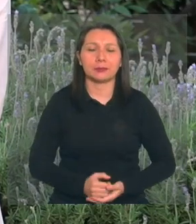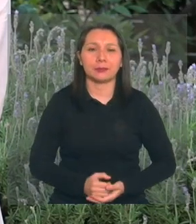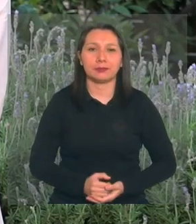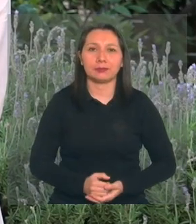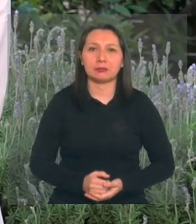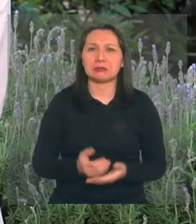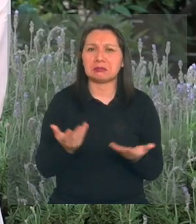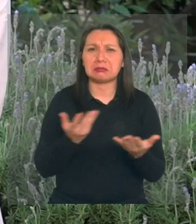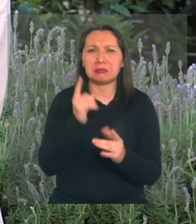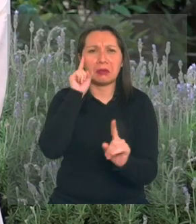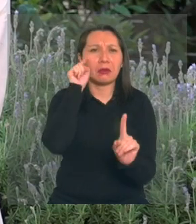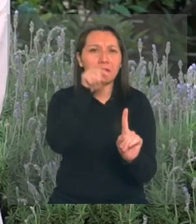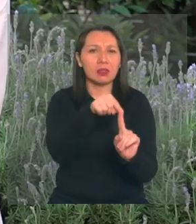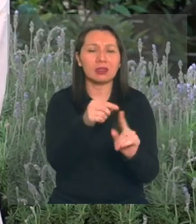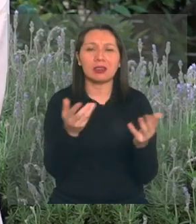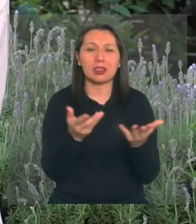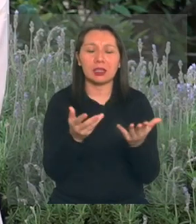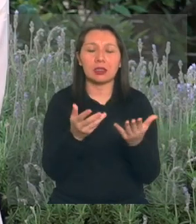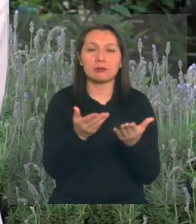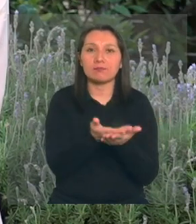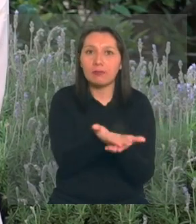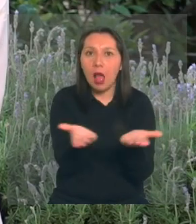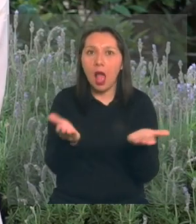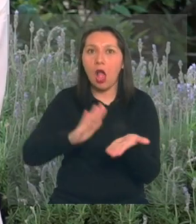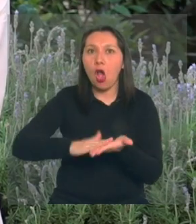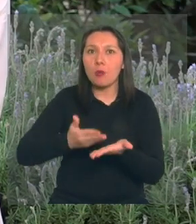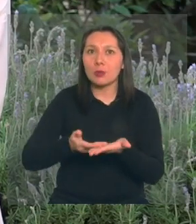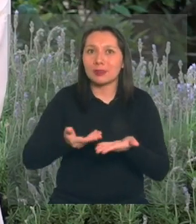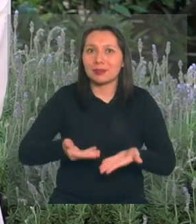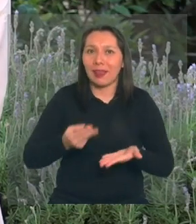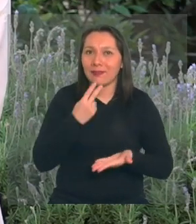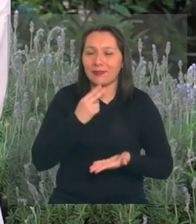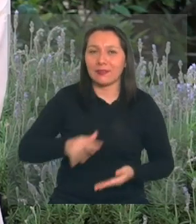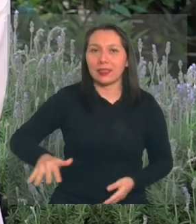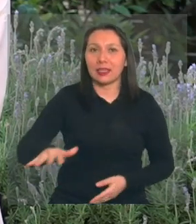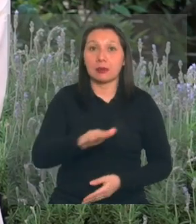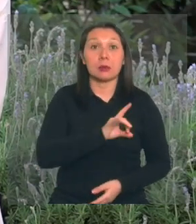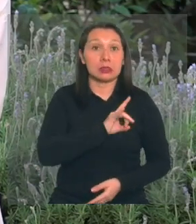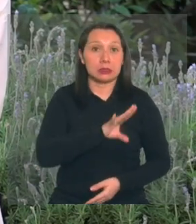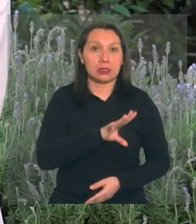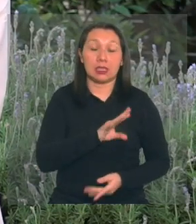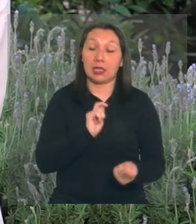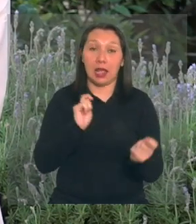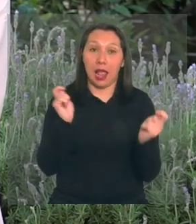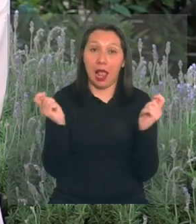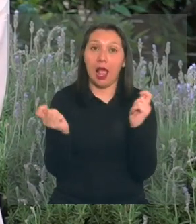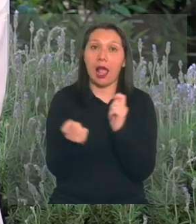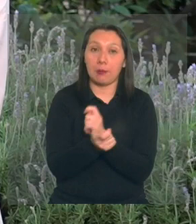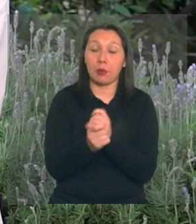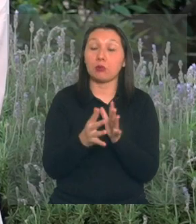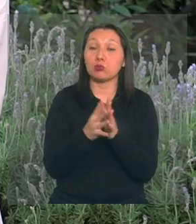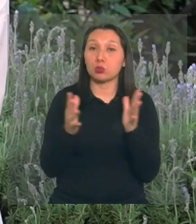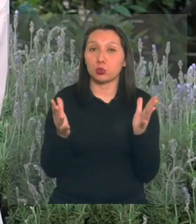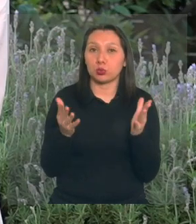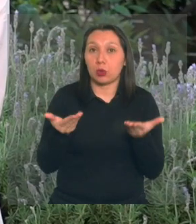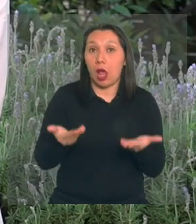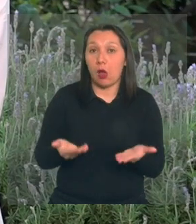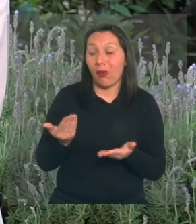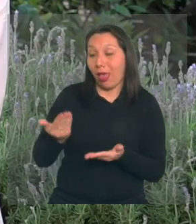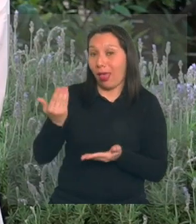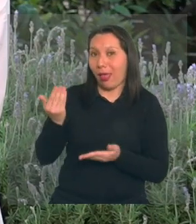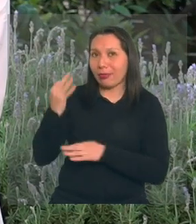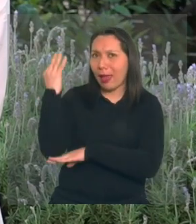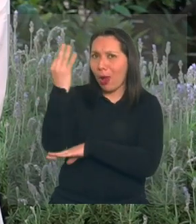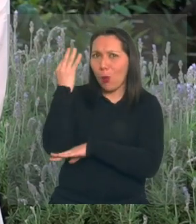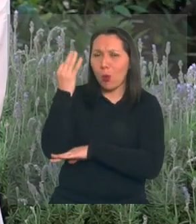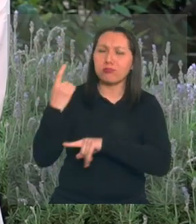en función también del escenario actual, porque Chile cambió mucho. Hoy día, mientras conversábamos